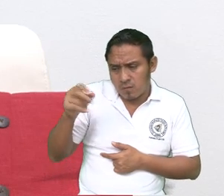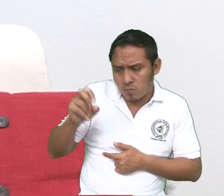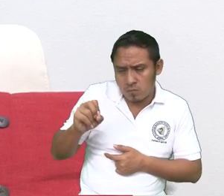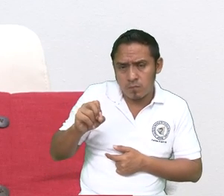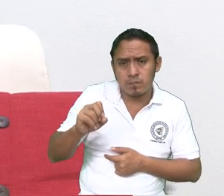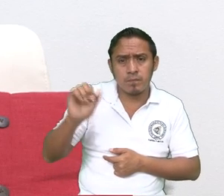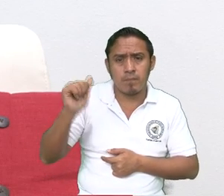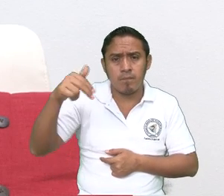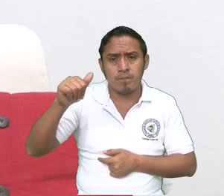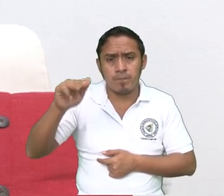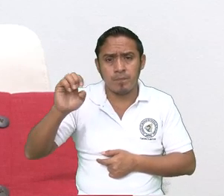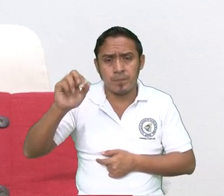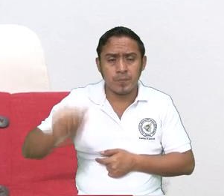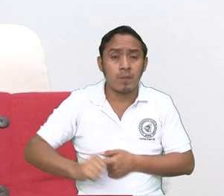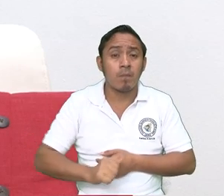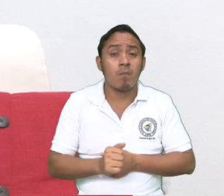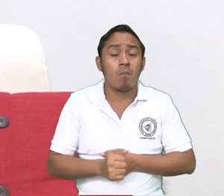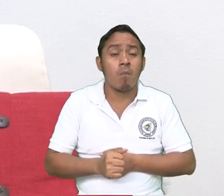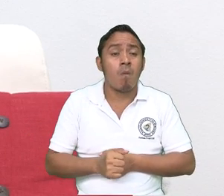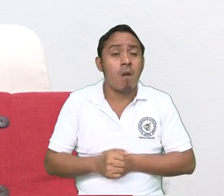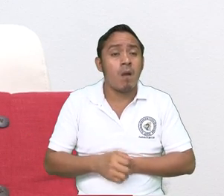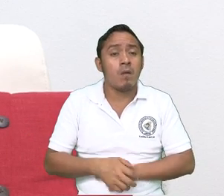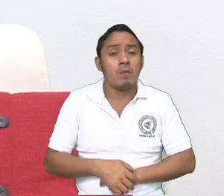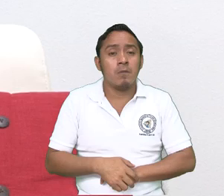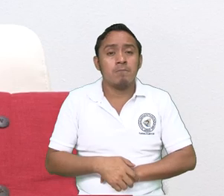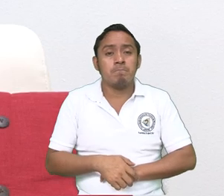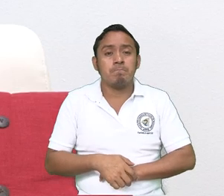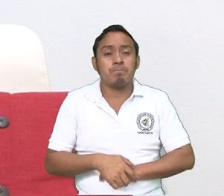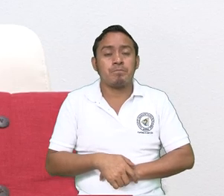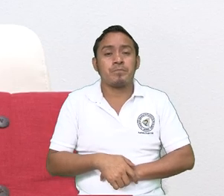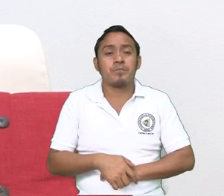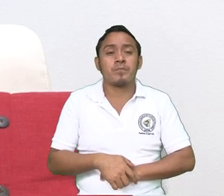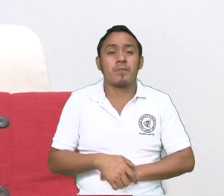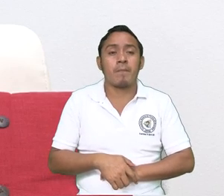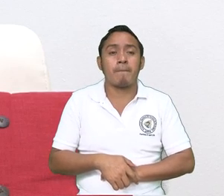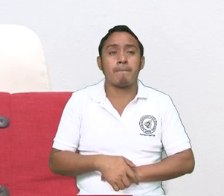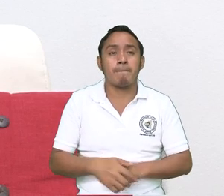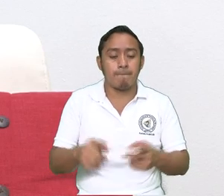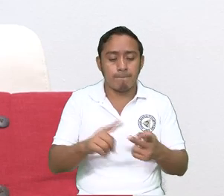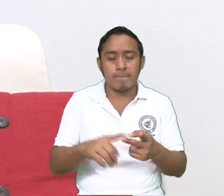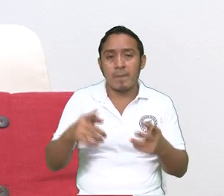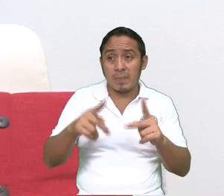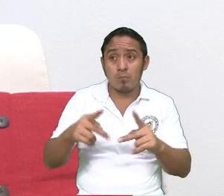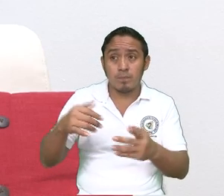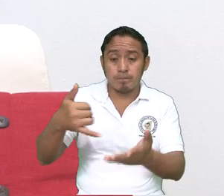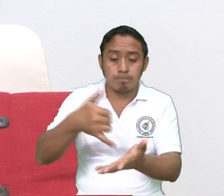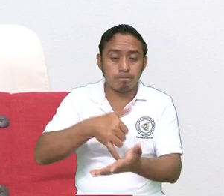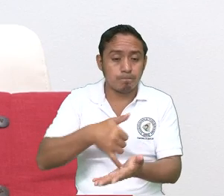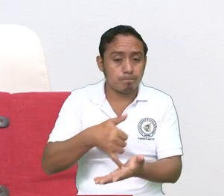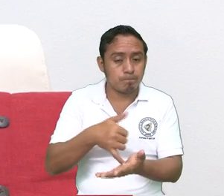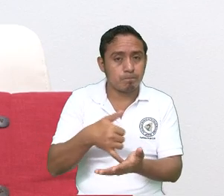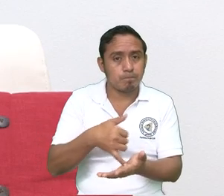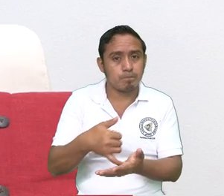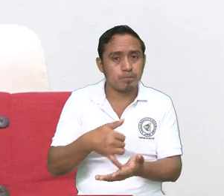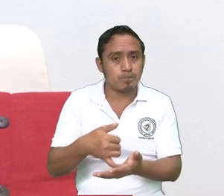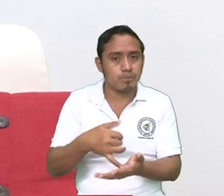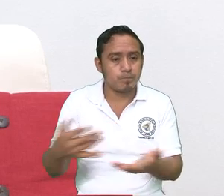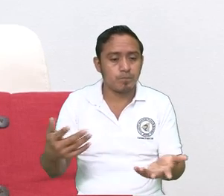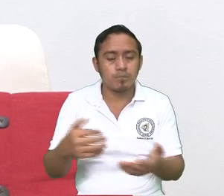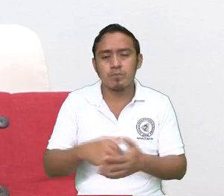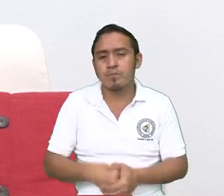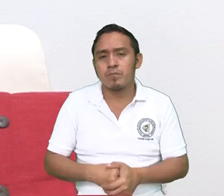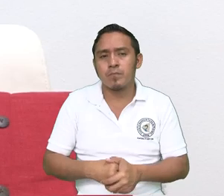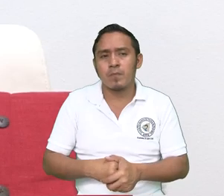está desarrollando algún tipo de palidez mucocutánea ya la debilidad del paciente que